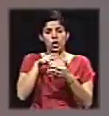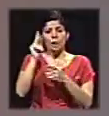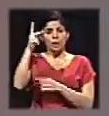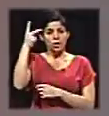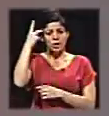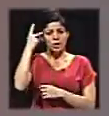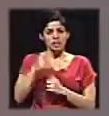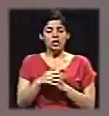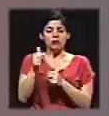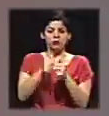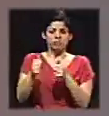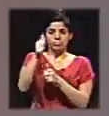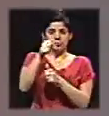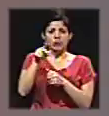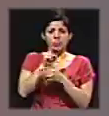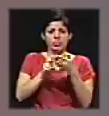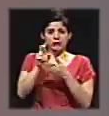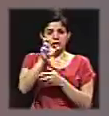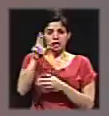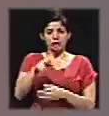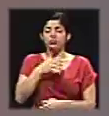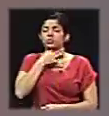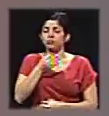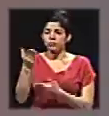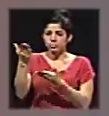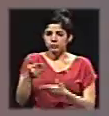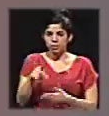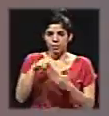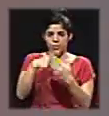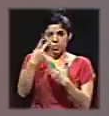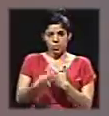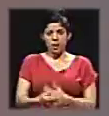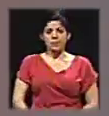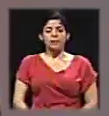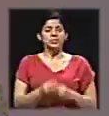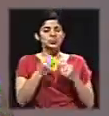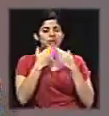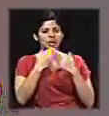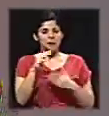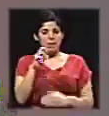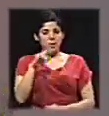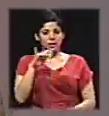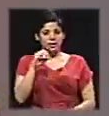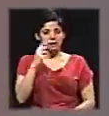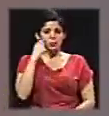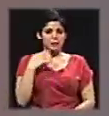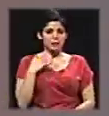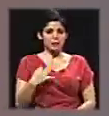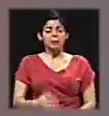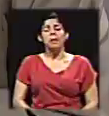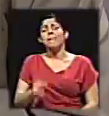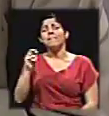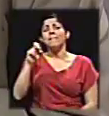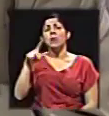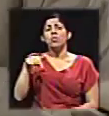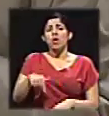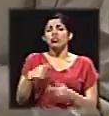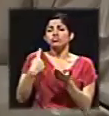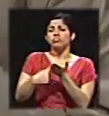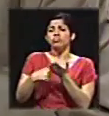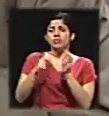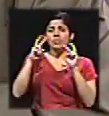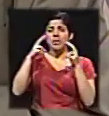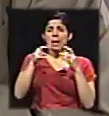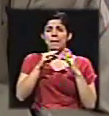catedrático de la Universidad de Costa Rica. Un gusto tenerlo aquí en el programa, don Manuel. Muchas gracias, Mauricio, por la invitación. Don Manuel, vamos a hablar del